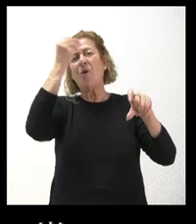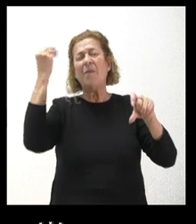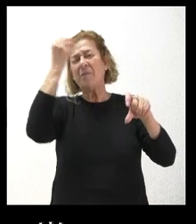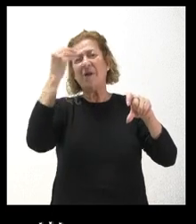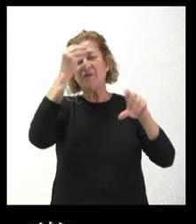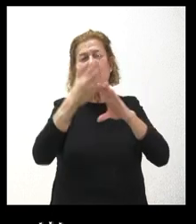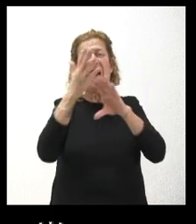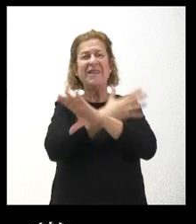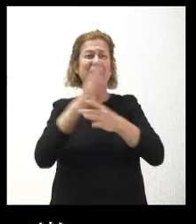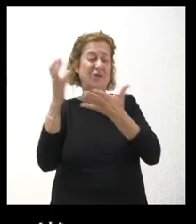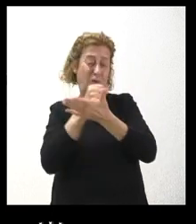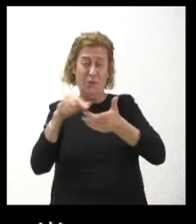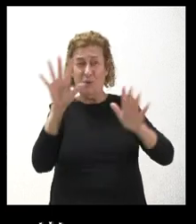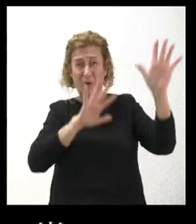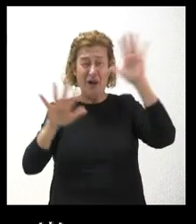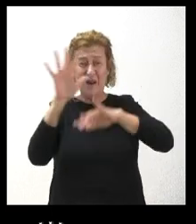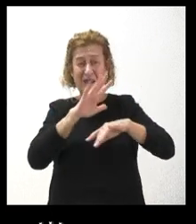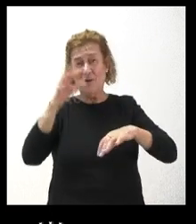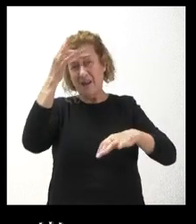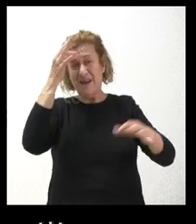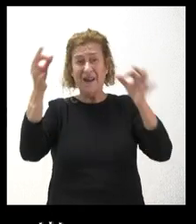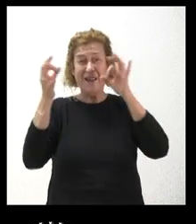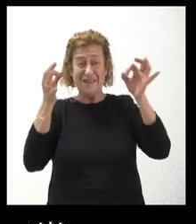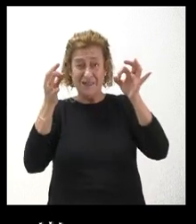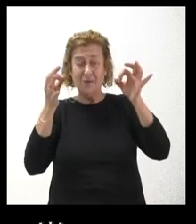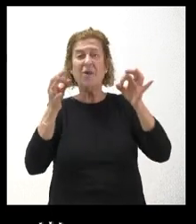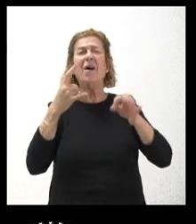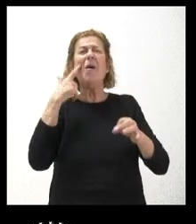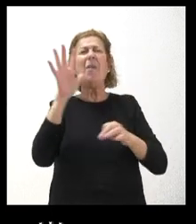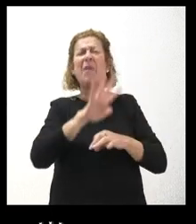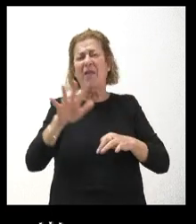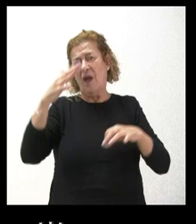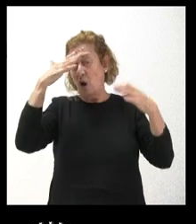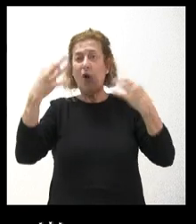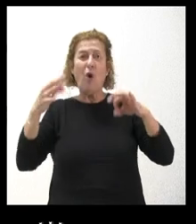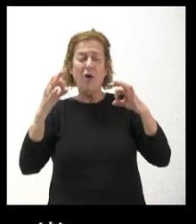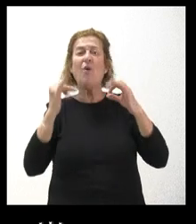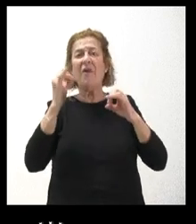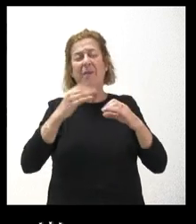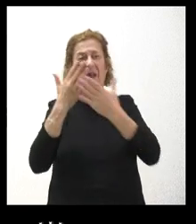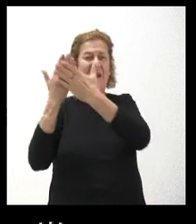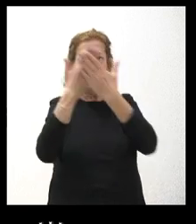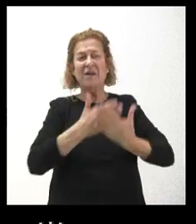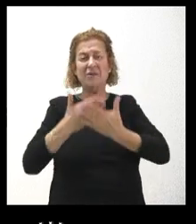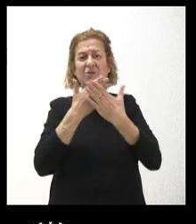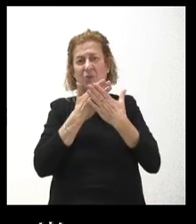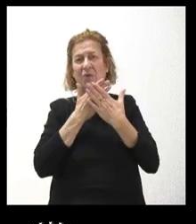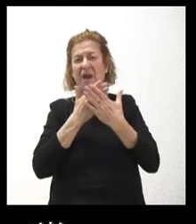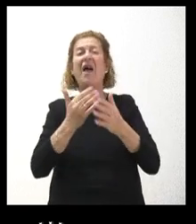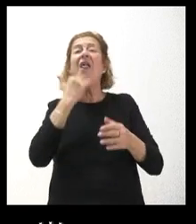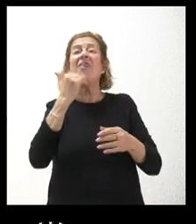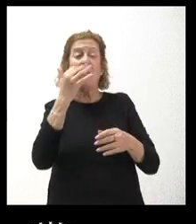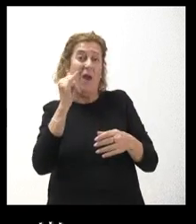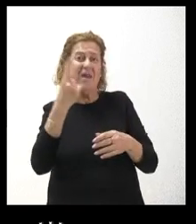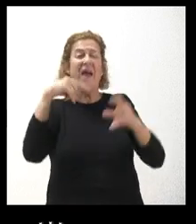antes de todo este lío de de que se puus deon y tal eh parecía una cosa lógica que habría que estudiar es decir en Zamora pasa